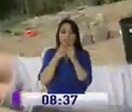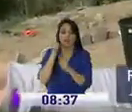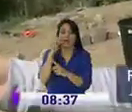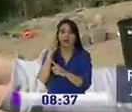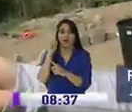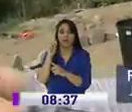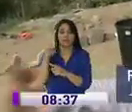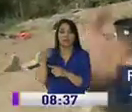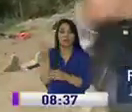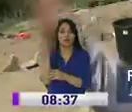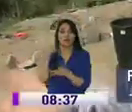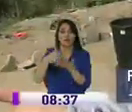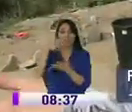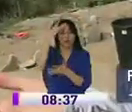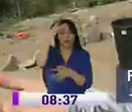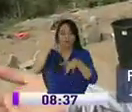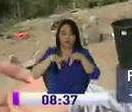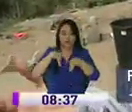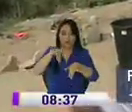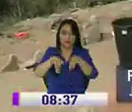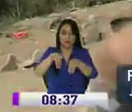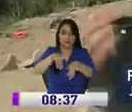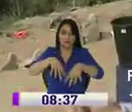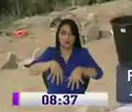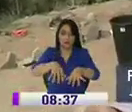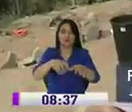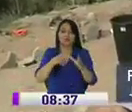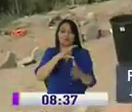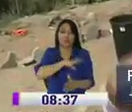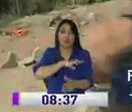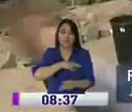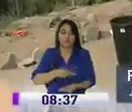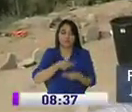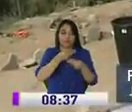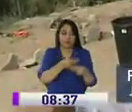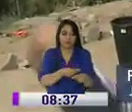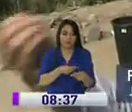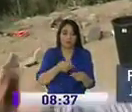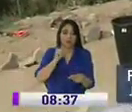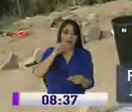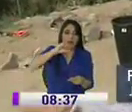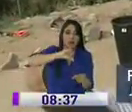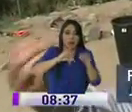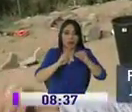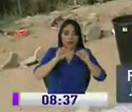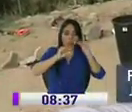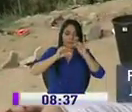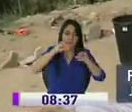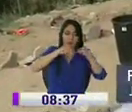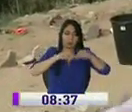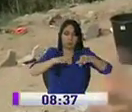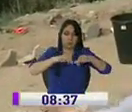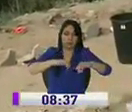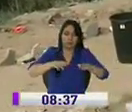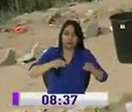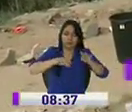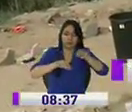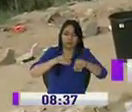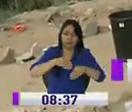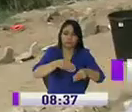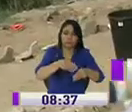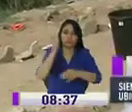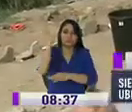aprendido a sembrar. El municipio les ha aportado insumos como son el hidrogel, fertilizantes, enraizadores. Se les ha dado